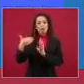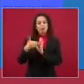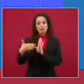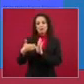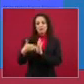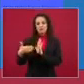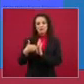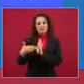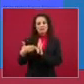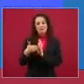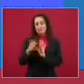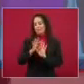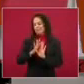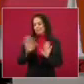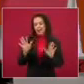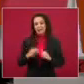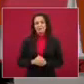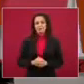clientes